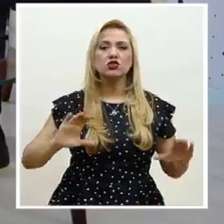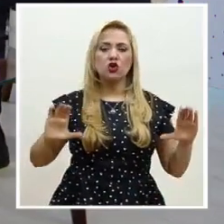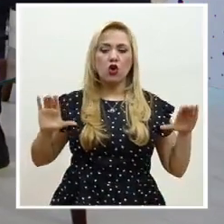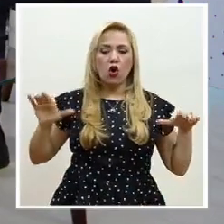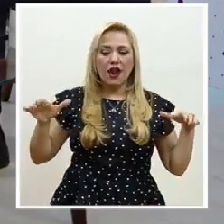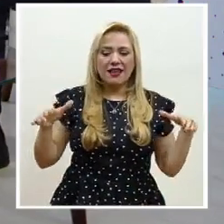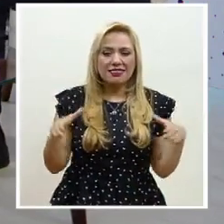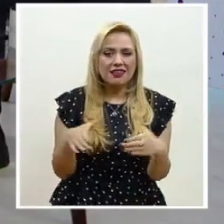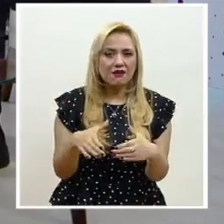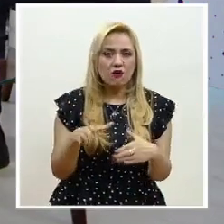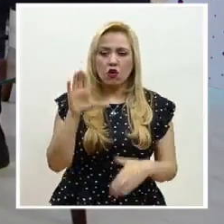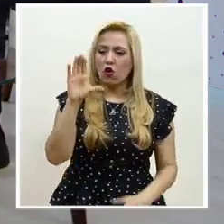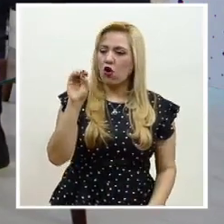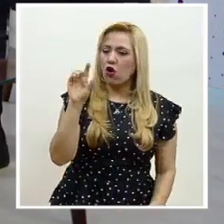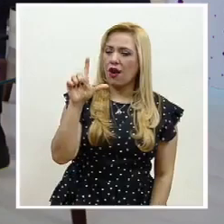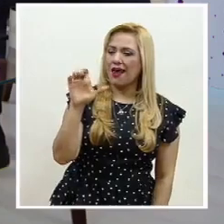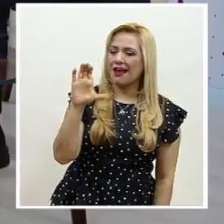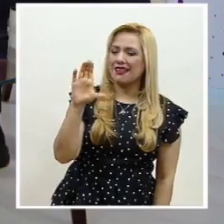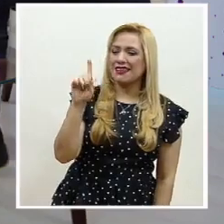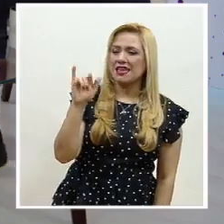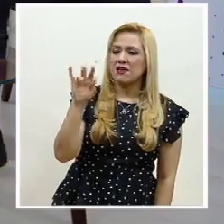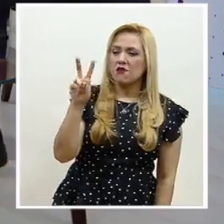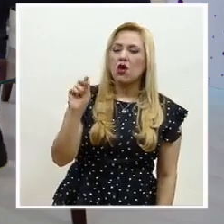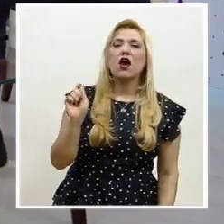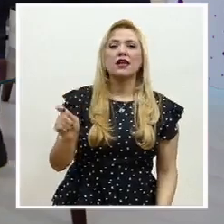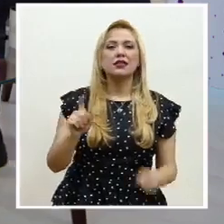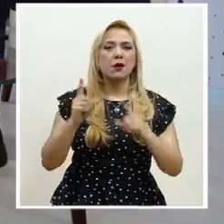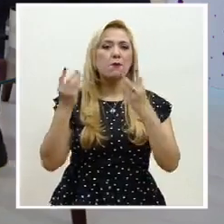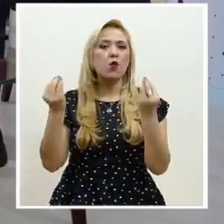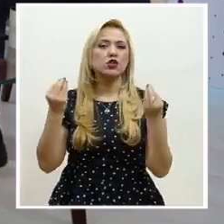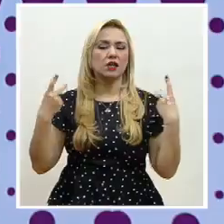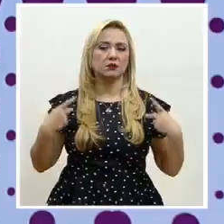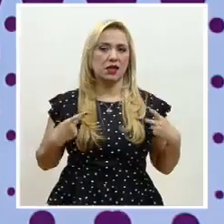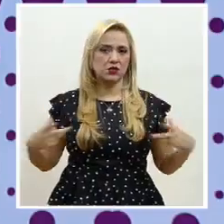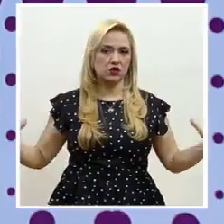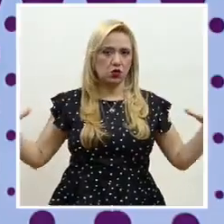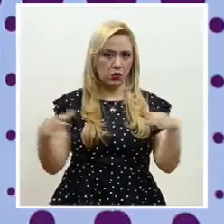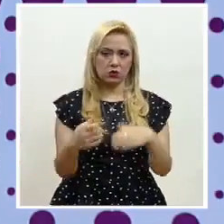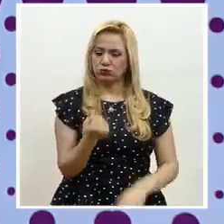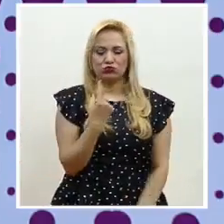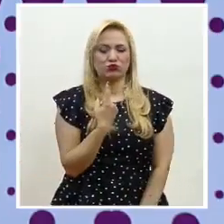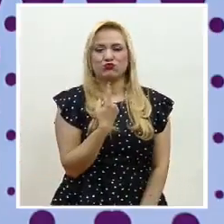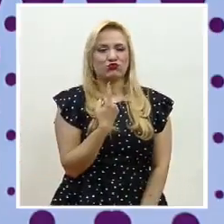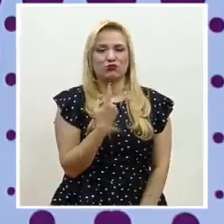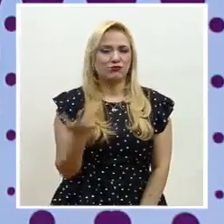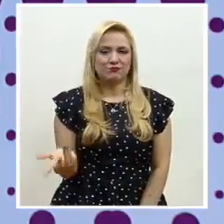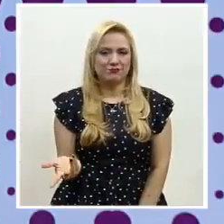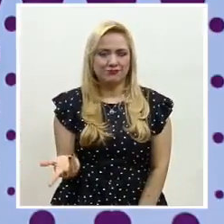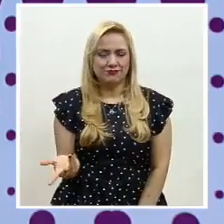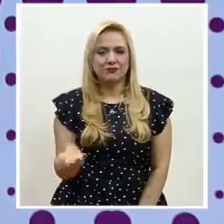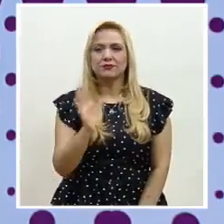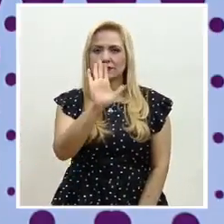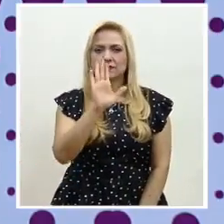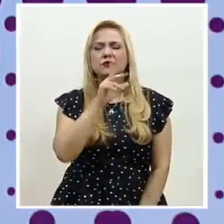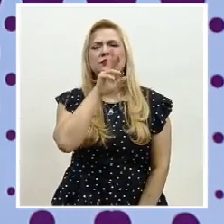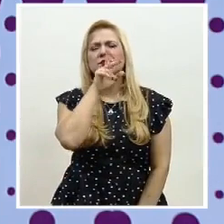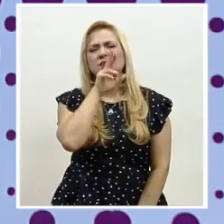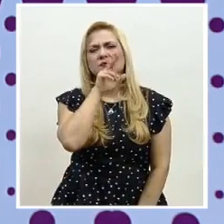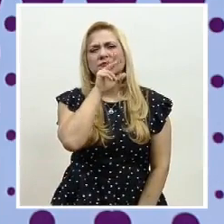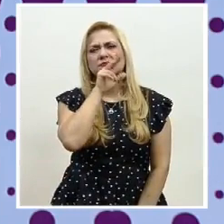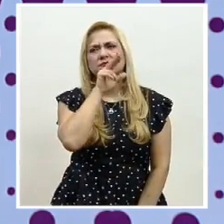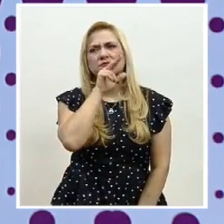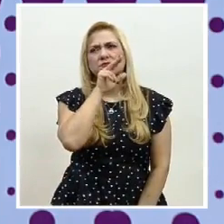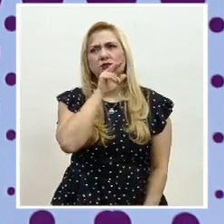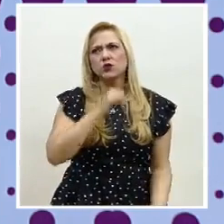permite que la gente pueda identificarse con ciertos temas trascendentes a la sociedad. Un poco la preocupación, más que una línea